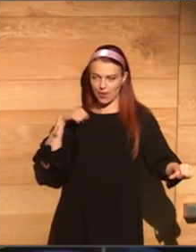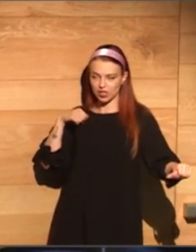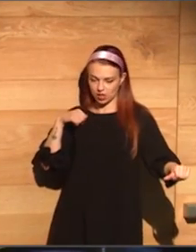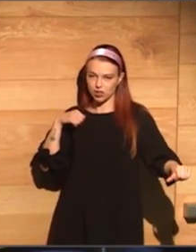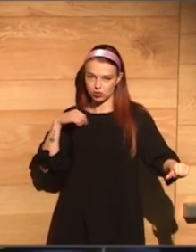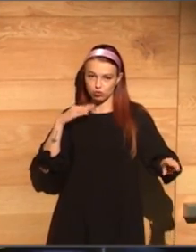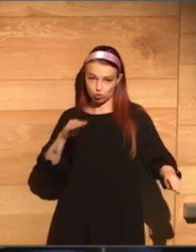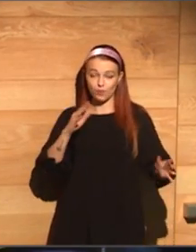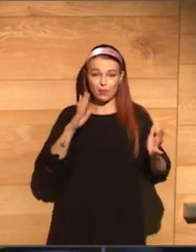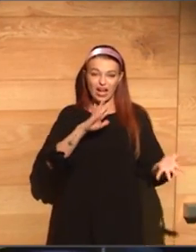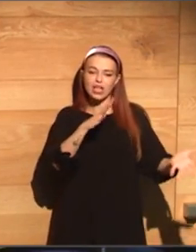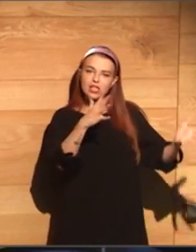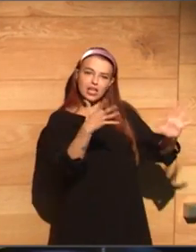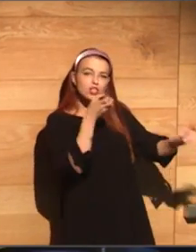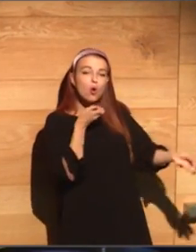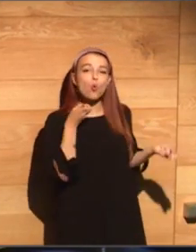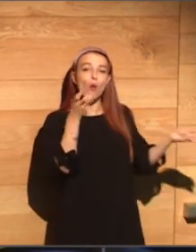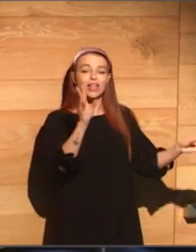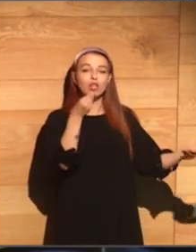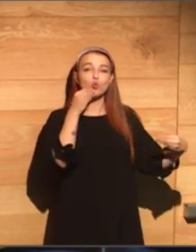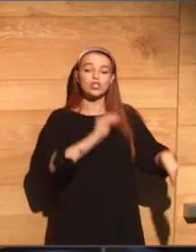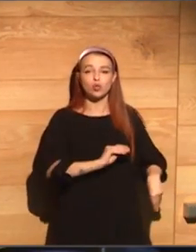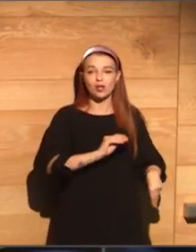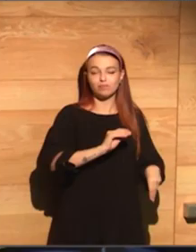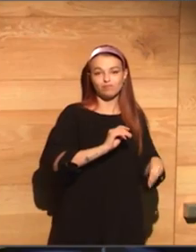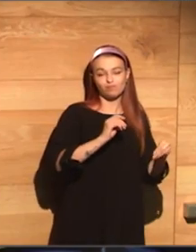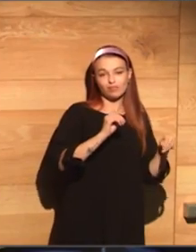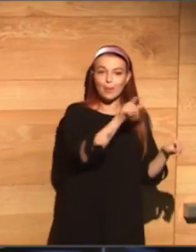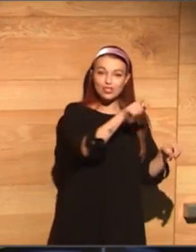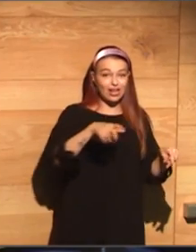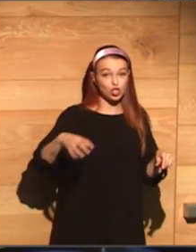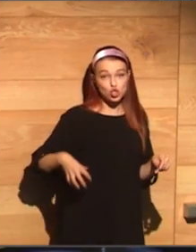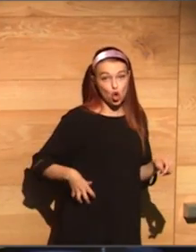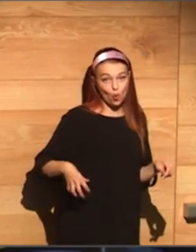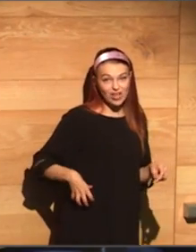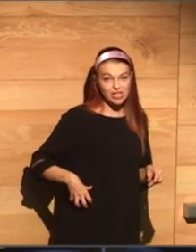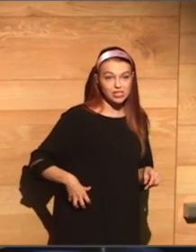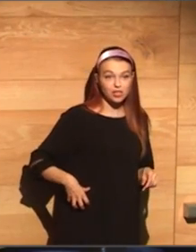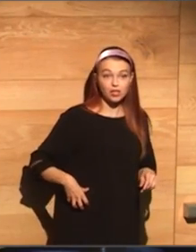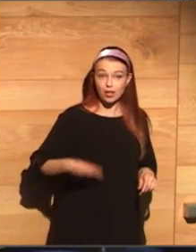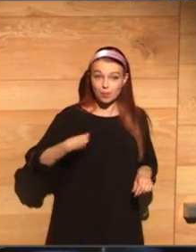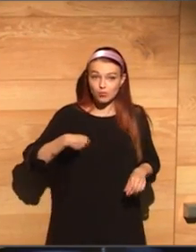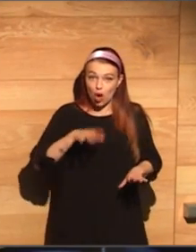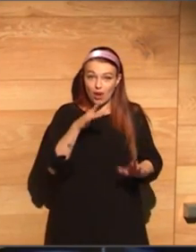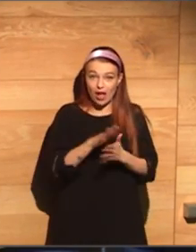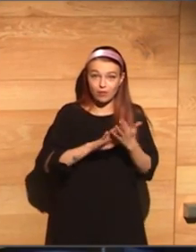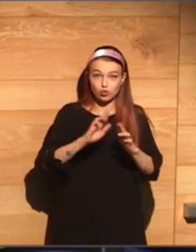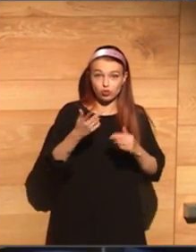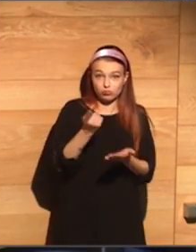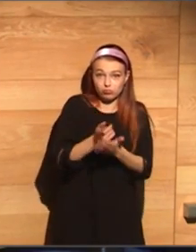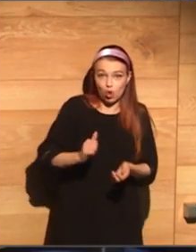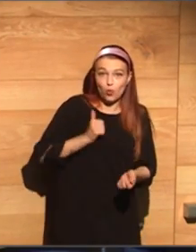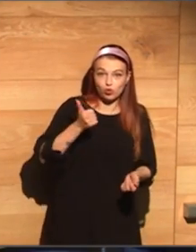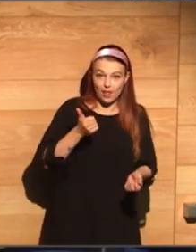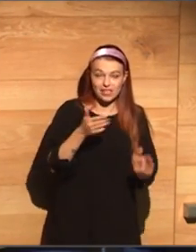la transición, cuenta esta historia de, bueno, estos nobles que viendo... De nuevo estamos con las oportunidades, ¿no?